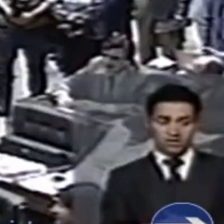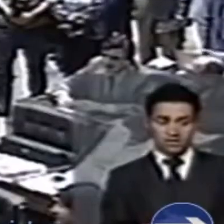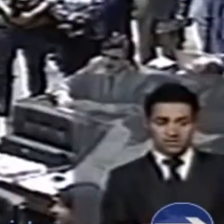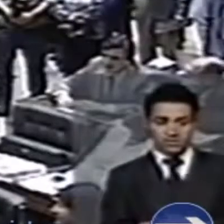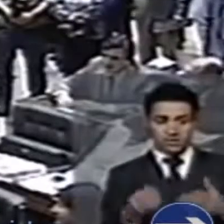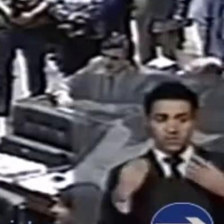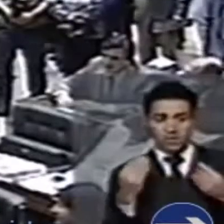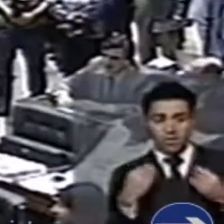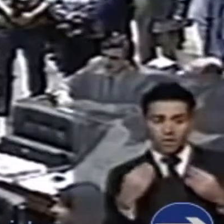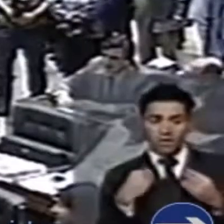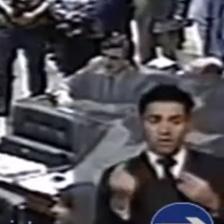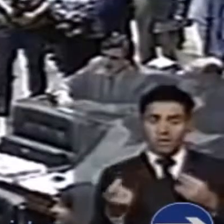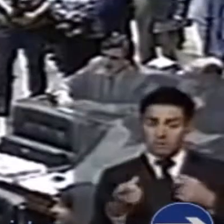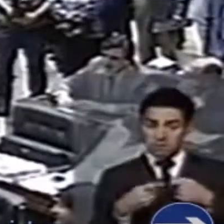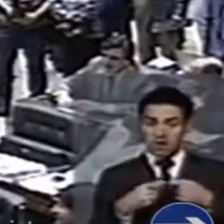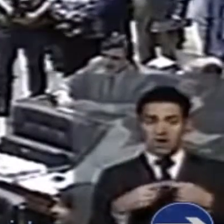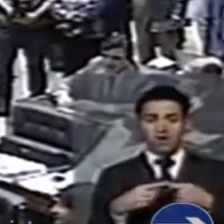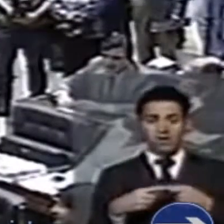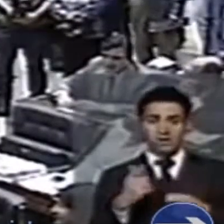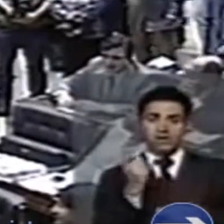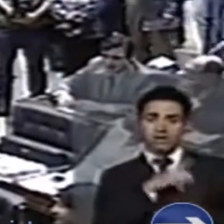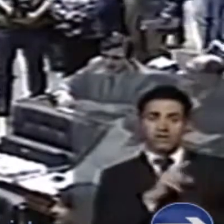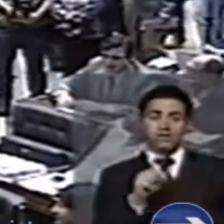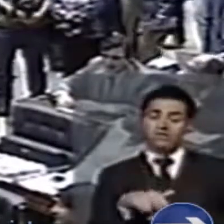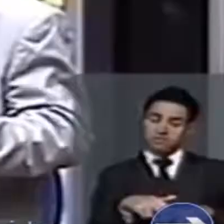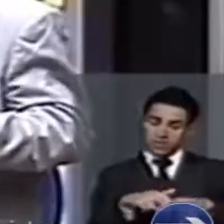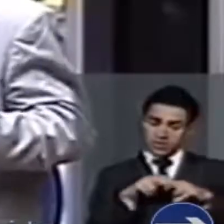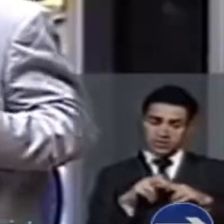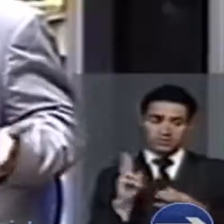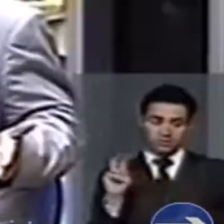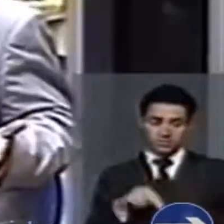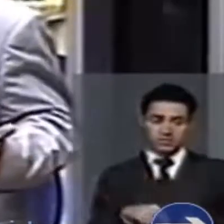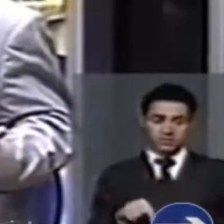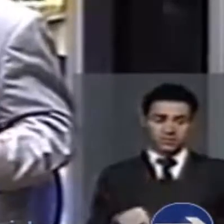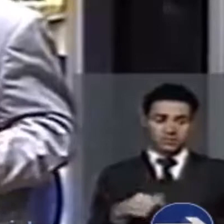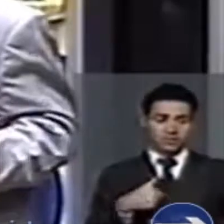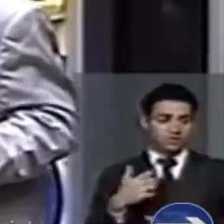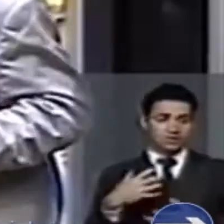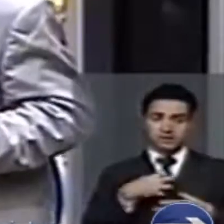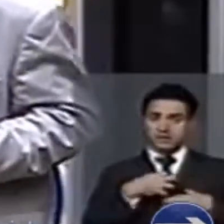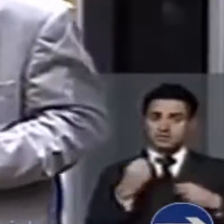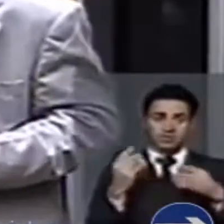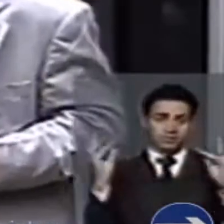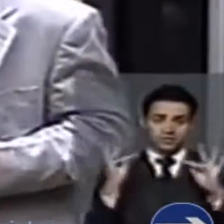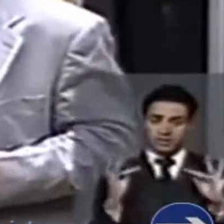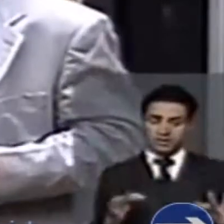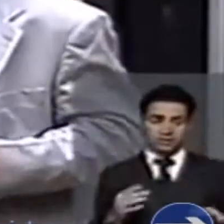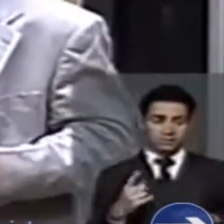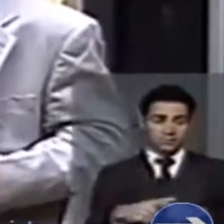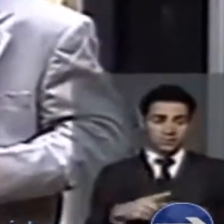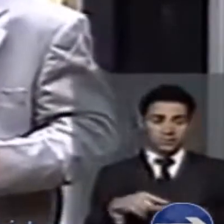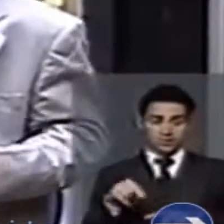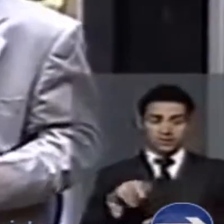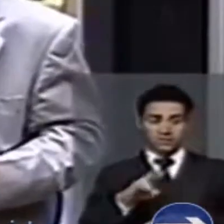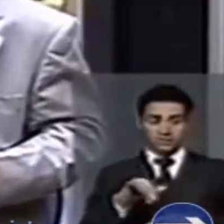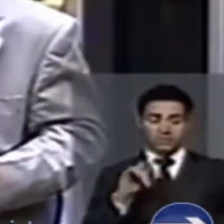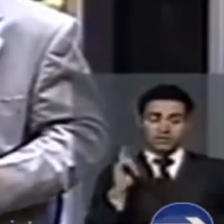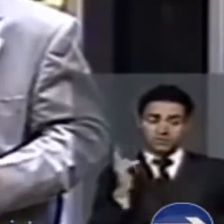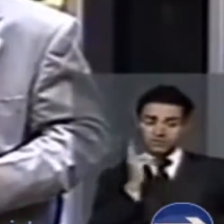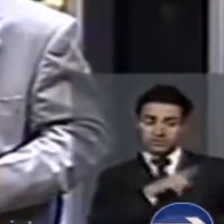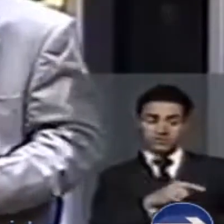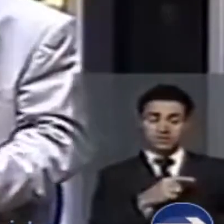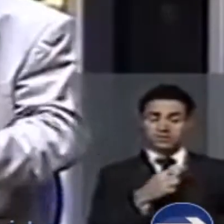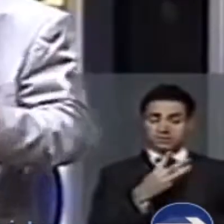médicos ganen eso. Por eso, cuando vienen para aquí, les ven muy felices porque aquí van a ganar 200,